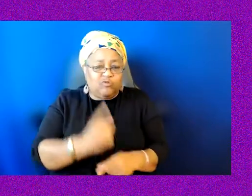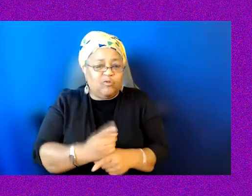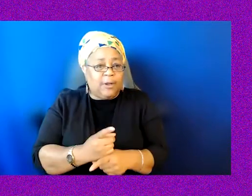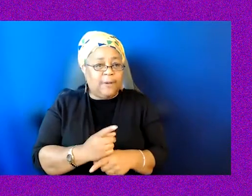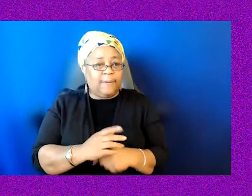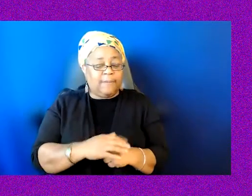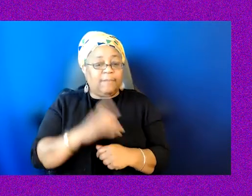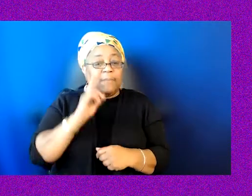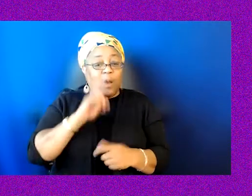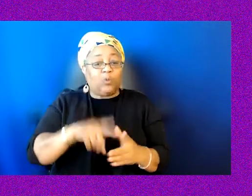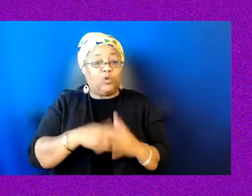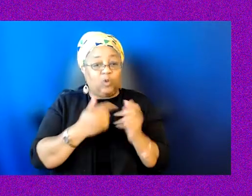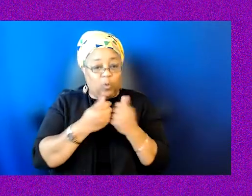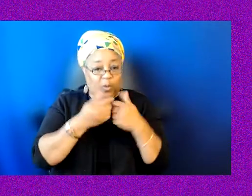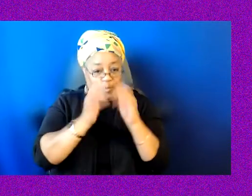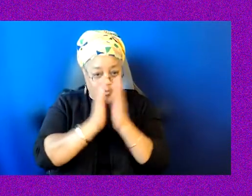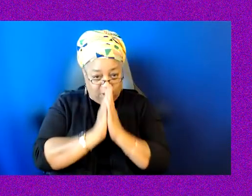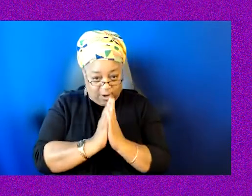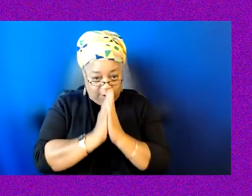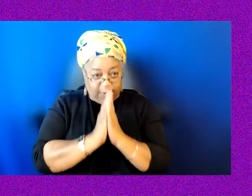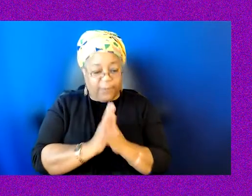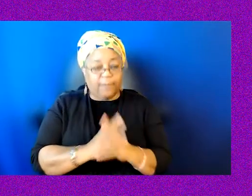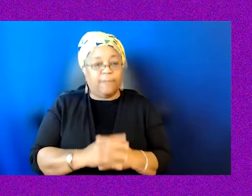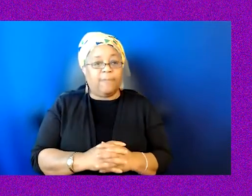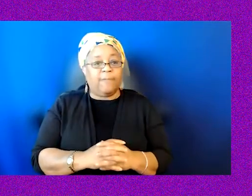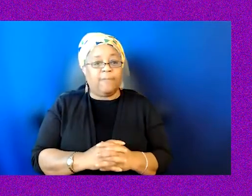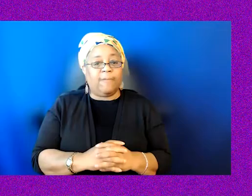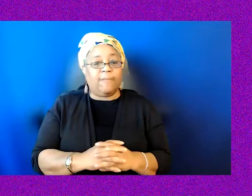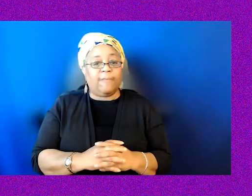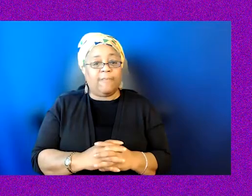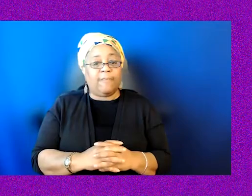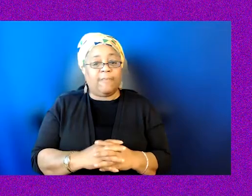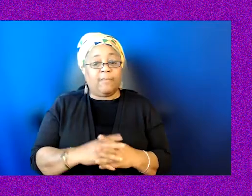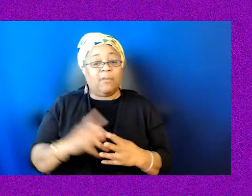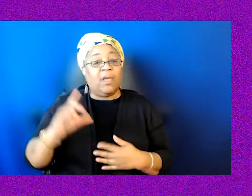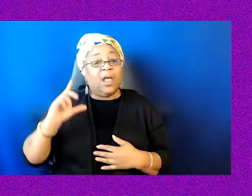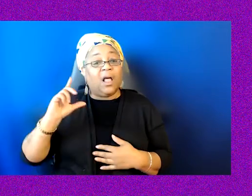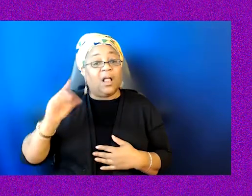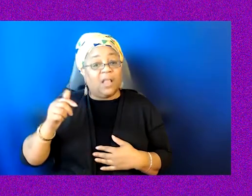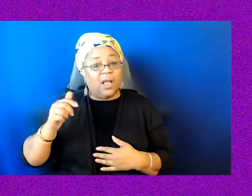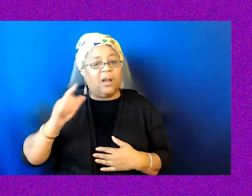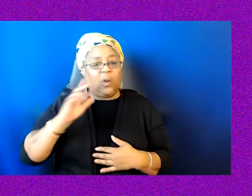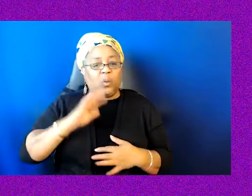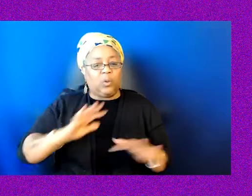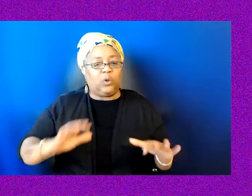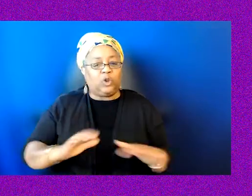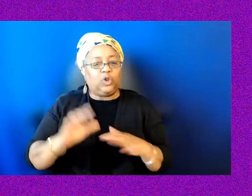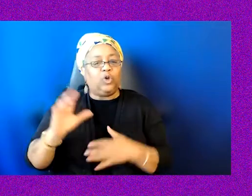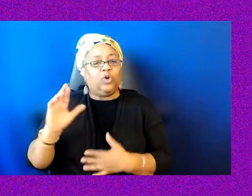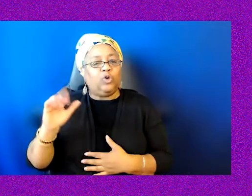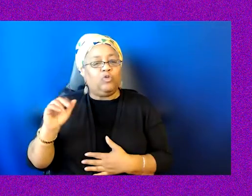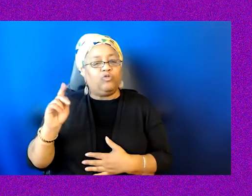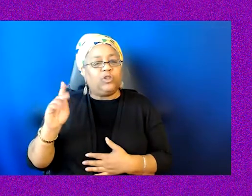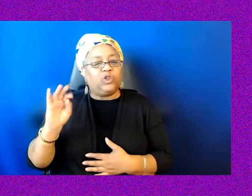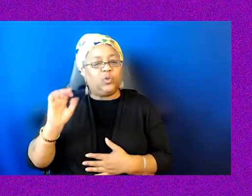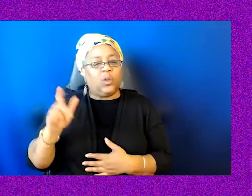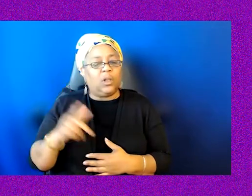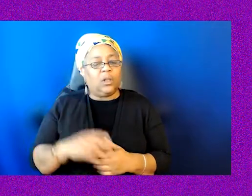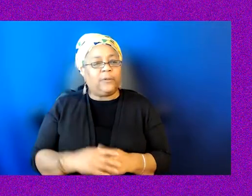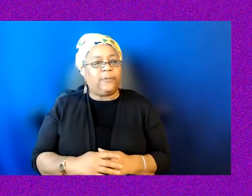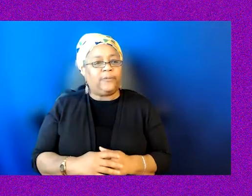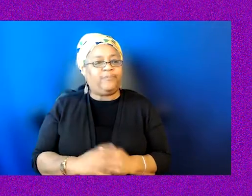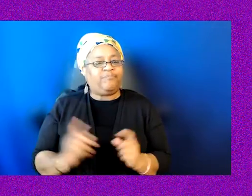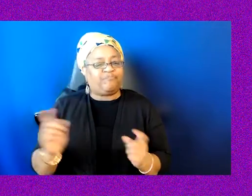que le siente más rico. Vamos a empezar con esta oración y después vamos a empezar con el ritual.